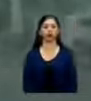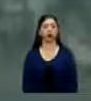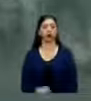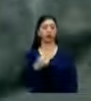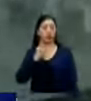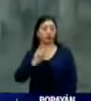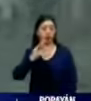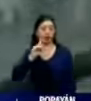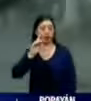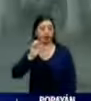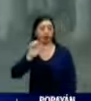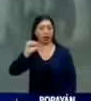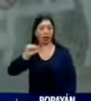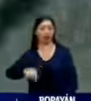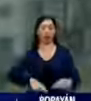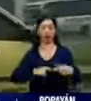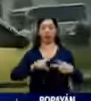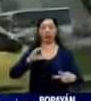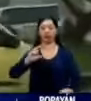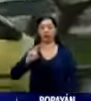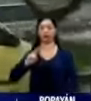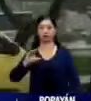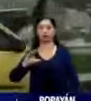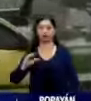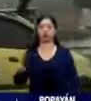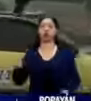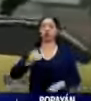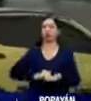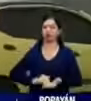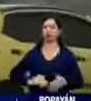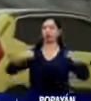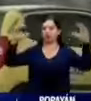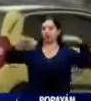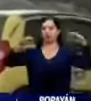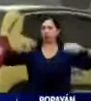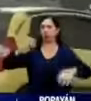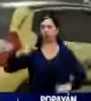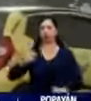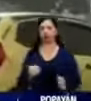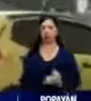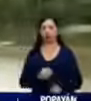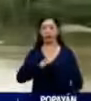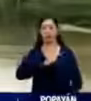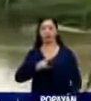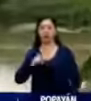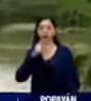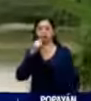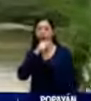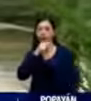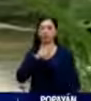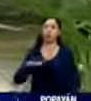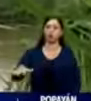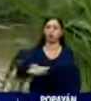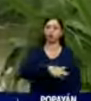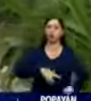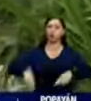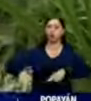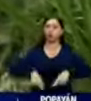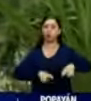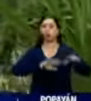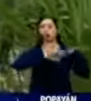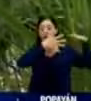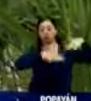Según el IDEAN y la CBC, Colombia entró a la segunda temporada de lluvias. El Valle del Cauca mantiene la alerta roja por inundaciones y